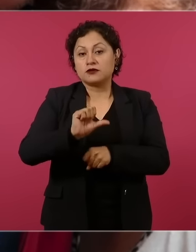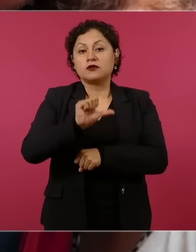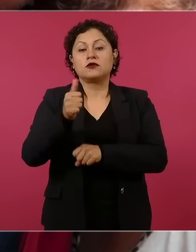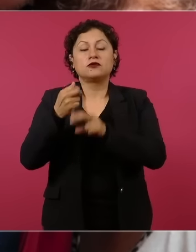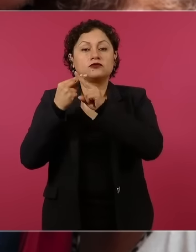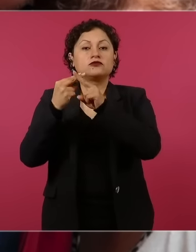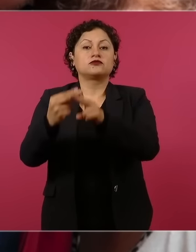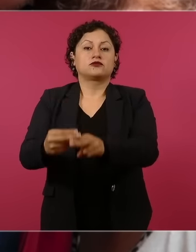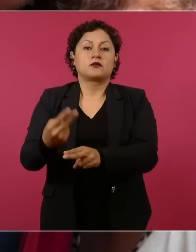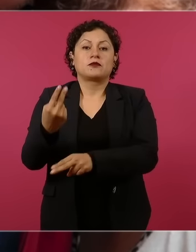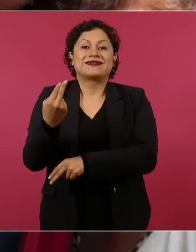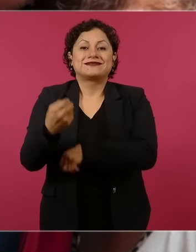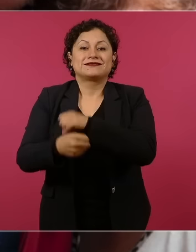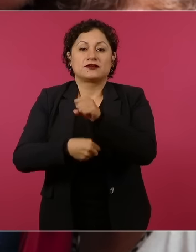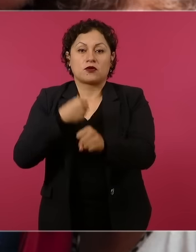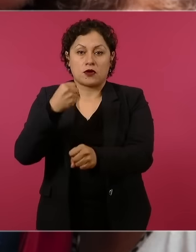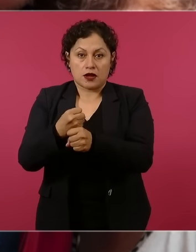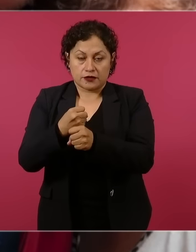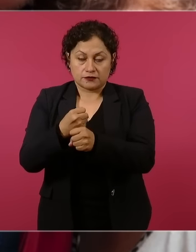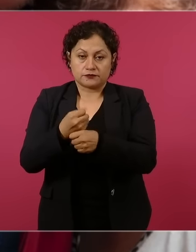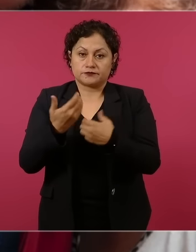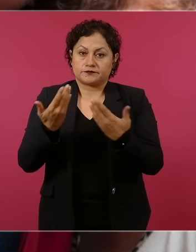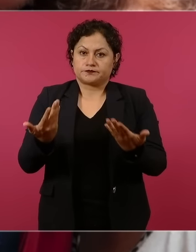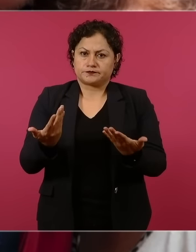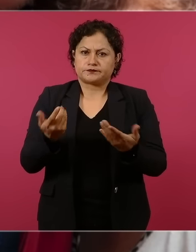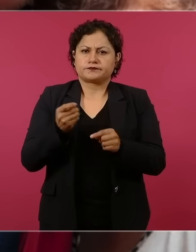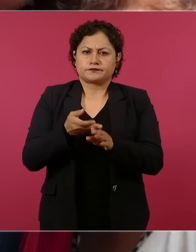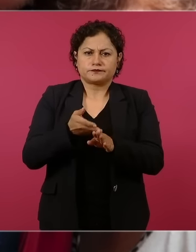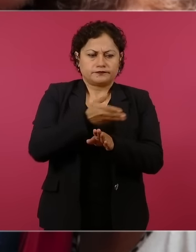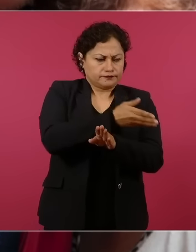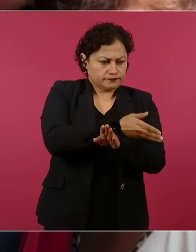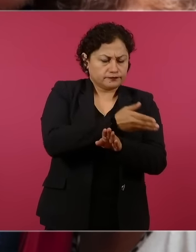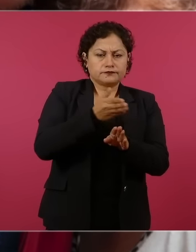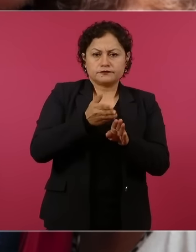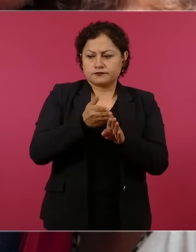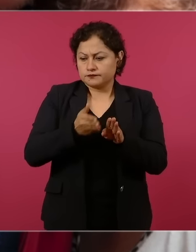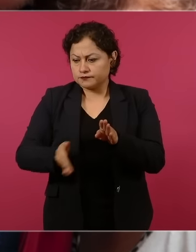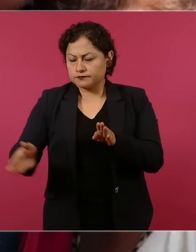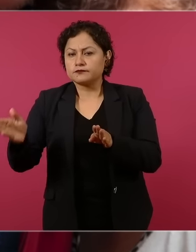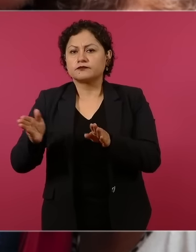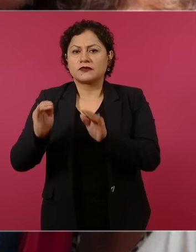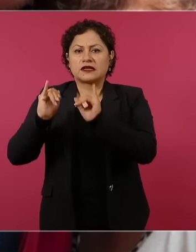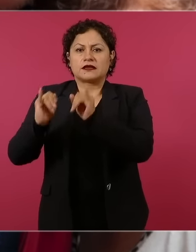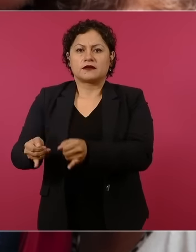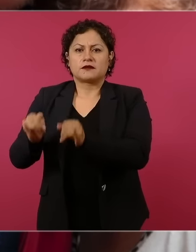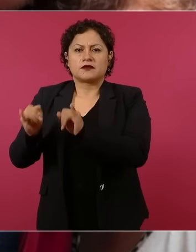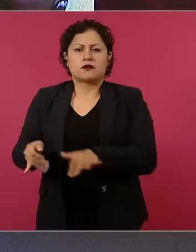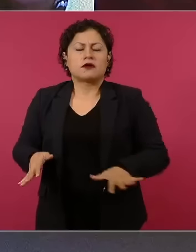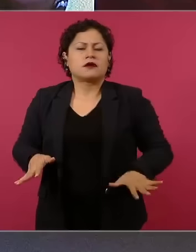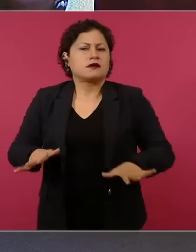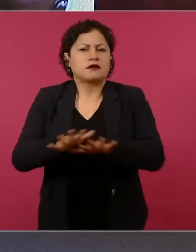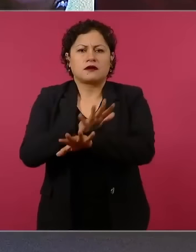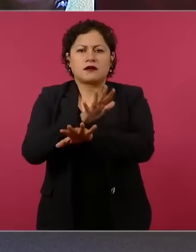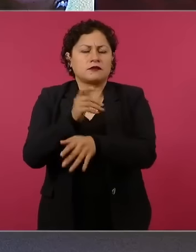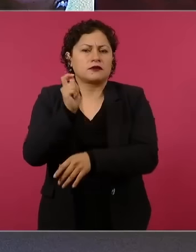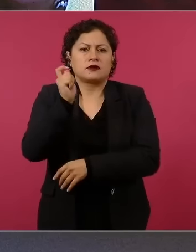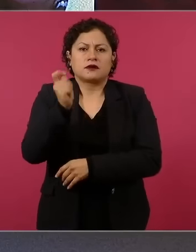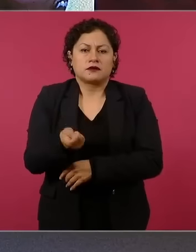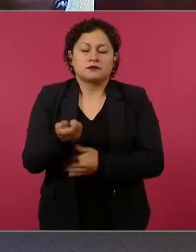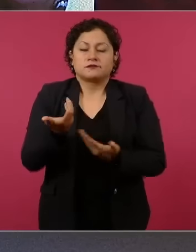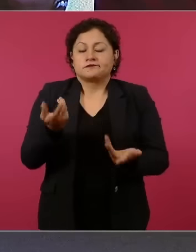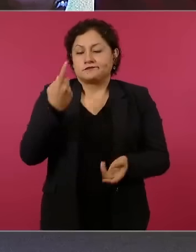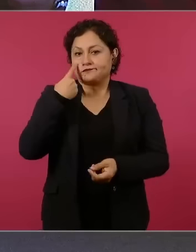pensión. ¿Cuáles fueron los efectos de cambiar de un sistema solidario a un sistema de cuentas individuales? Que un